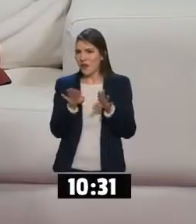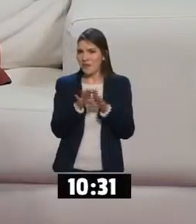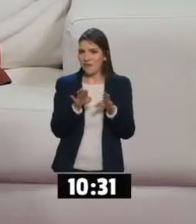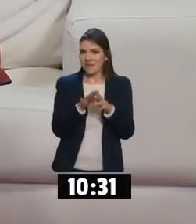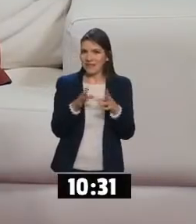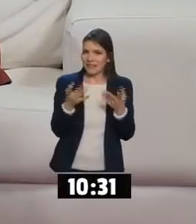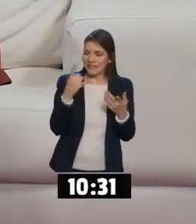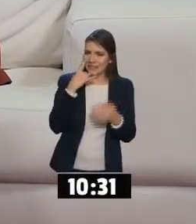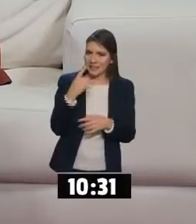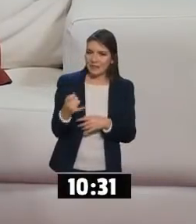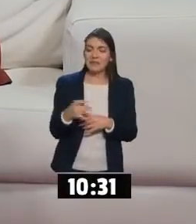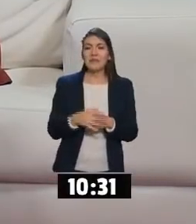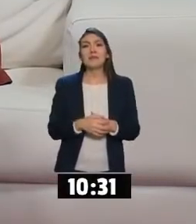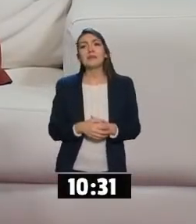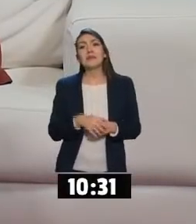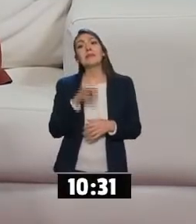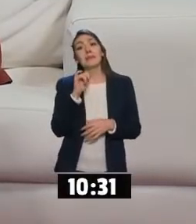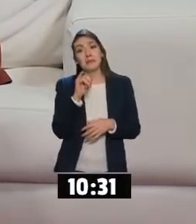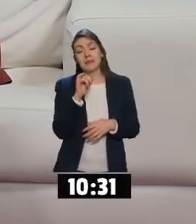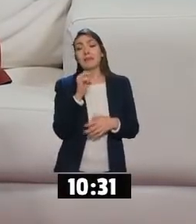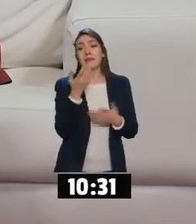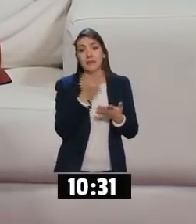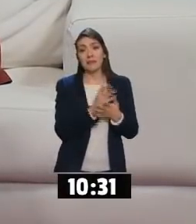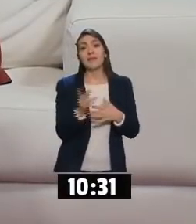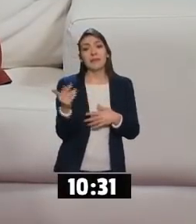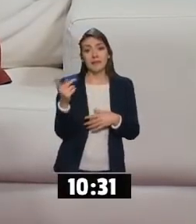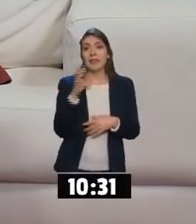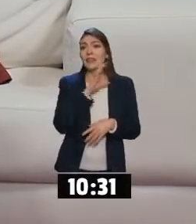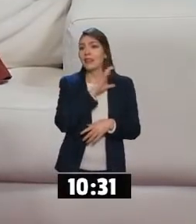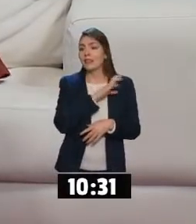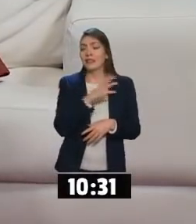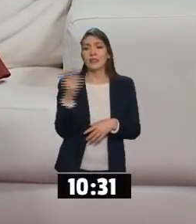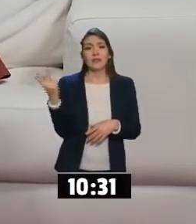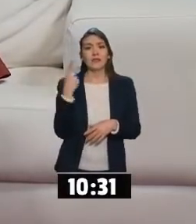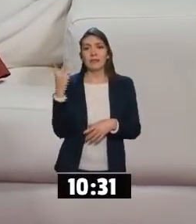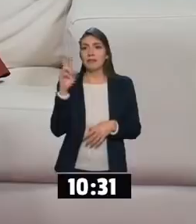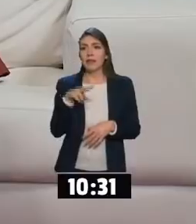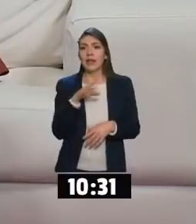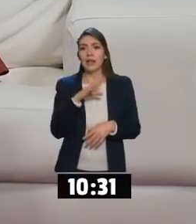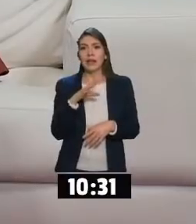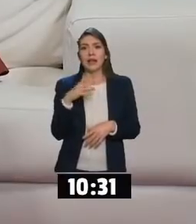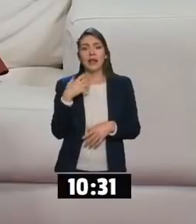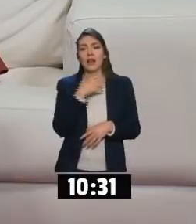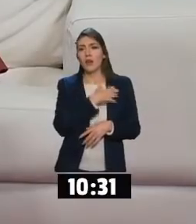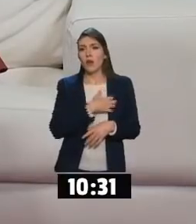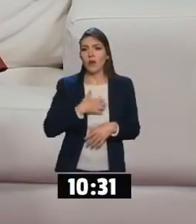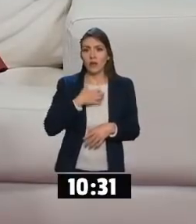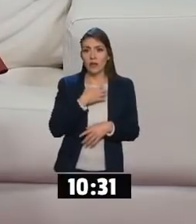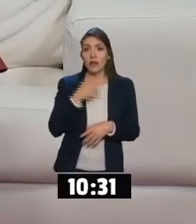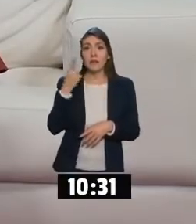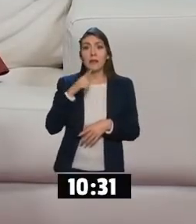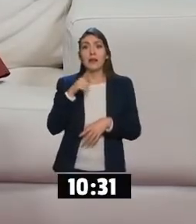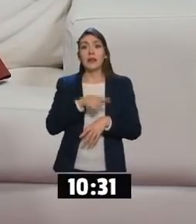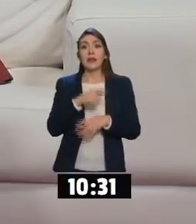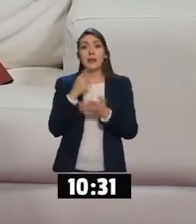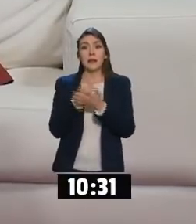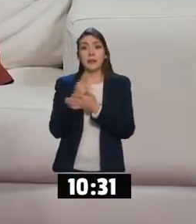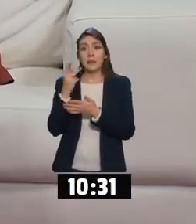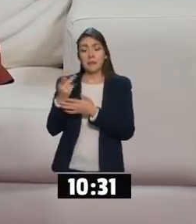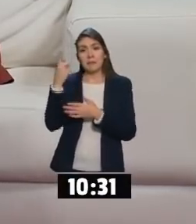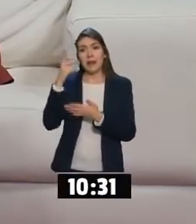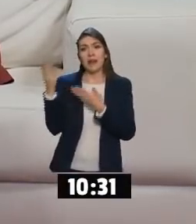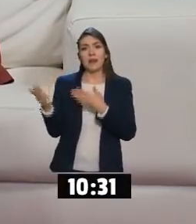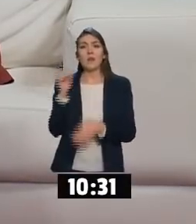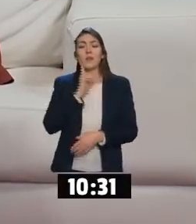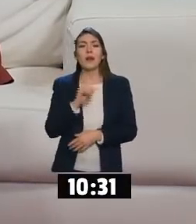es que pues estamos muy contentos. Aparte de Gaby, que es una talentosa. En realidad la nominación es para la ópera prima de Gaby. Qué linda, Gaby. De